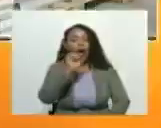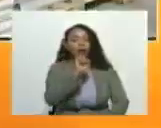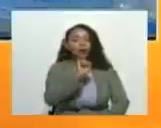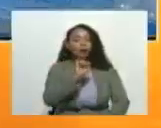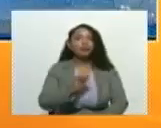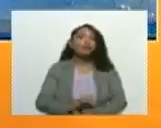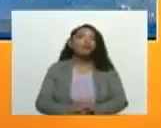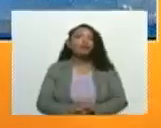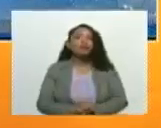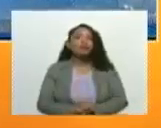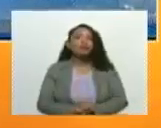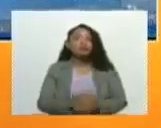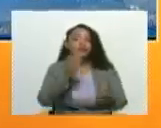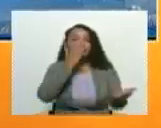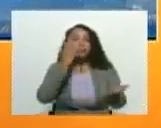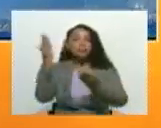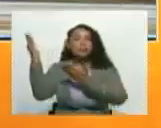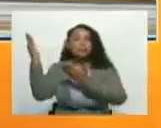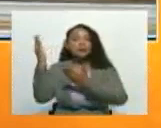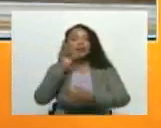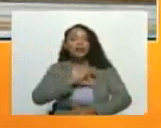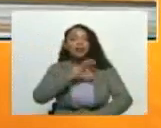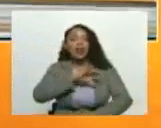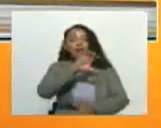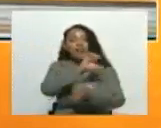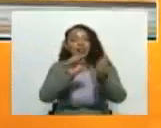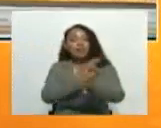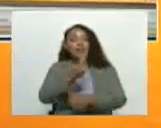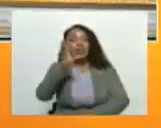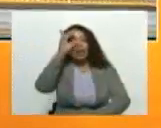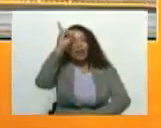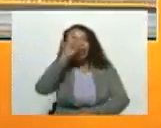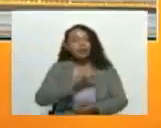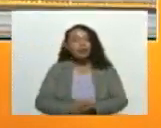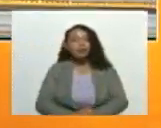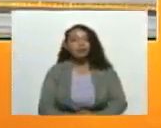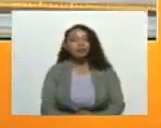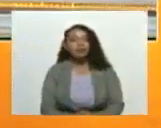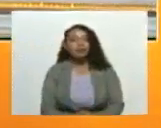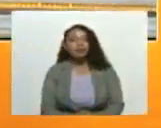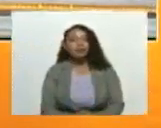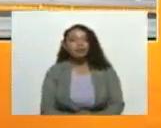automotores. Adelante, señora vicepresidenta ejecutiva de la República Bolivariana de Venezuela.